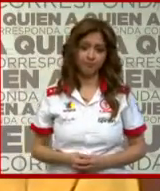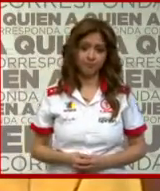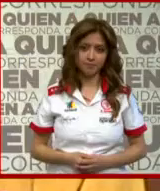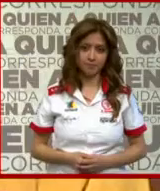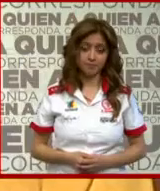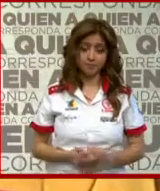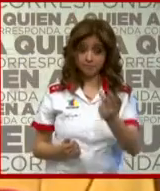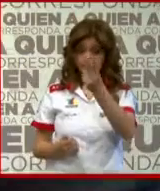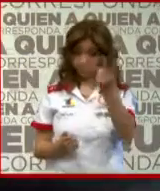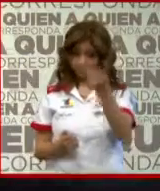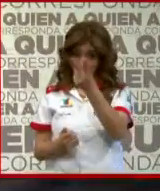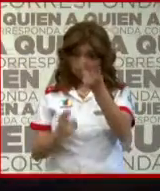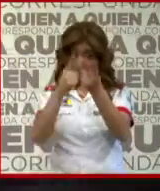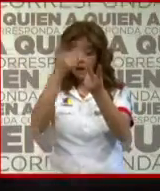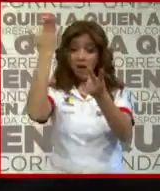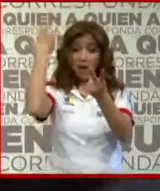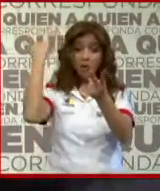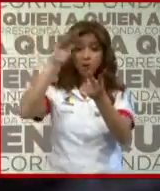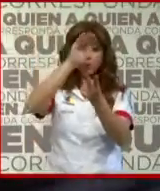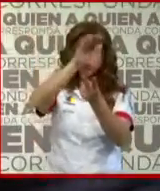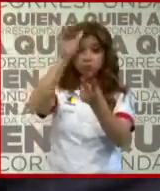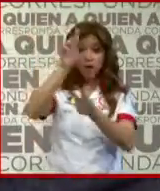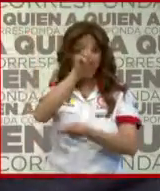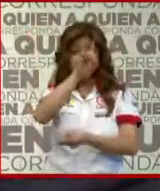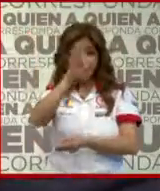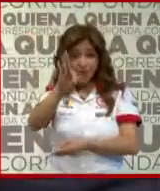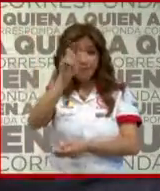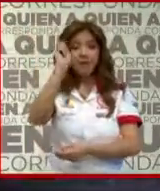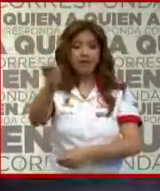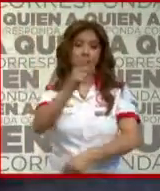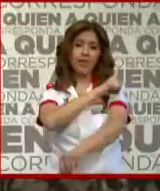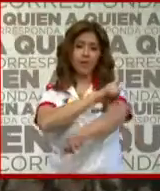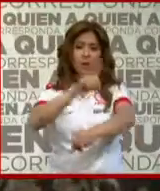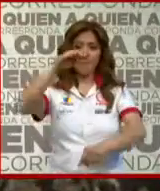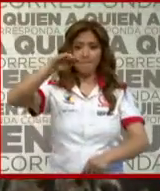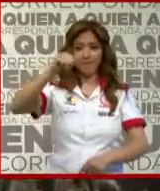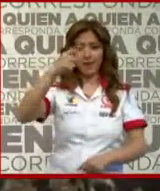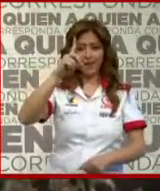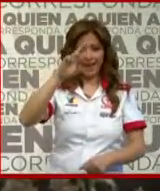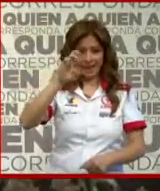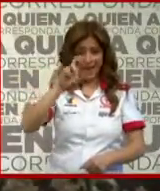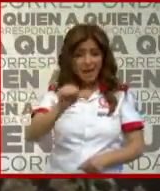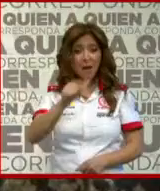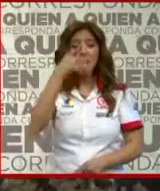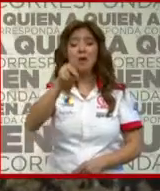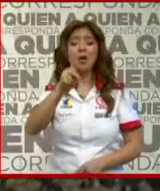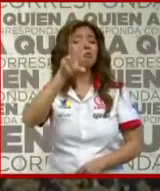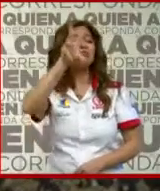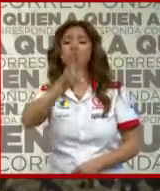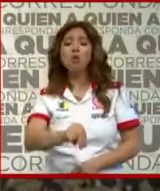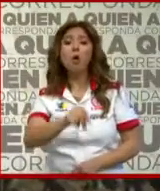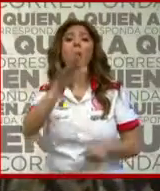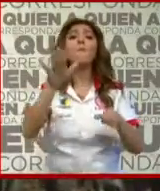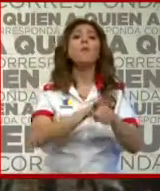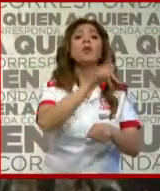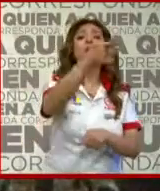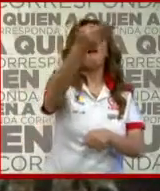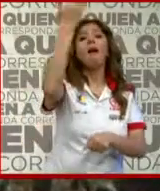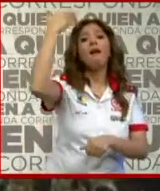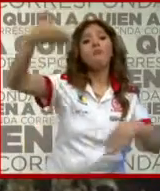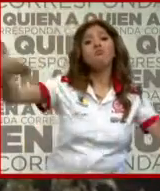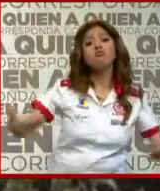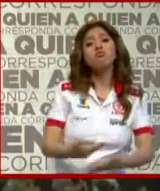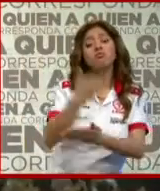Y su esposa aseguran que han buscado apoyo en el DIF de la delegación Magdalena Contreras. Sin embargo, se la niegan porque Cirilo es originario de